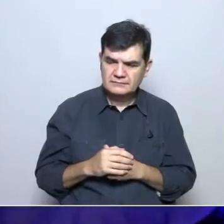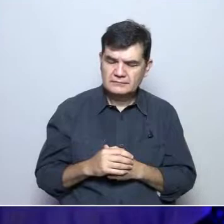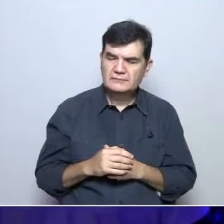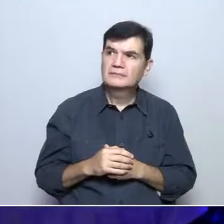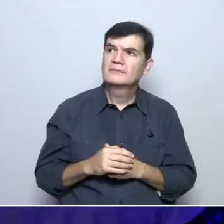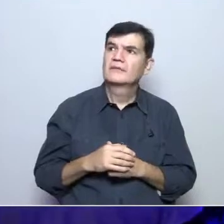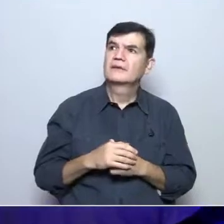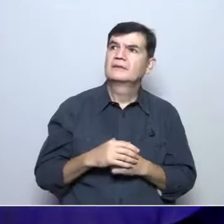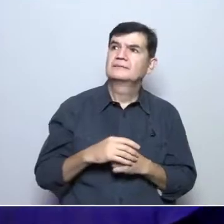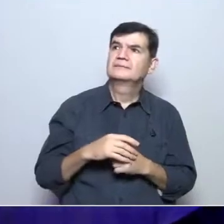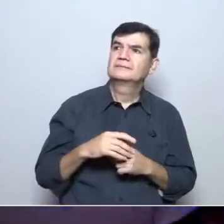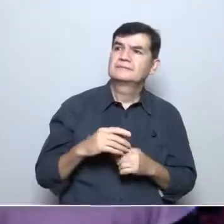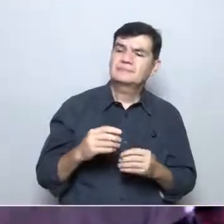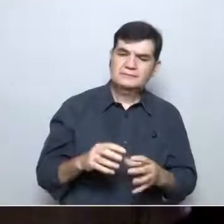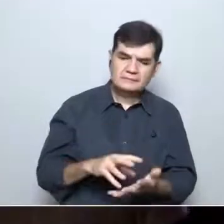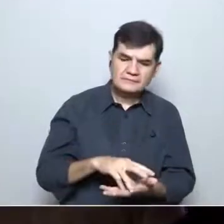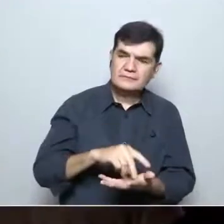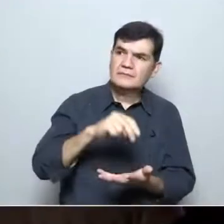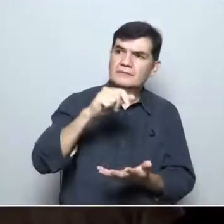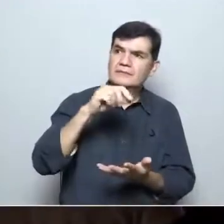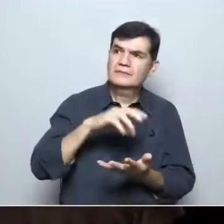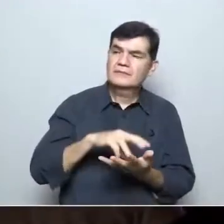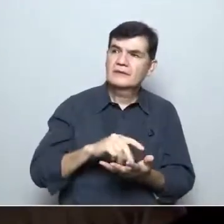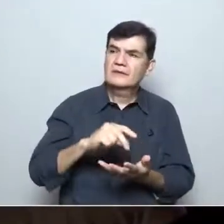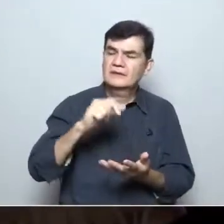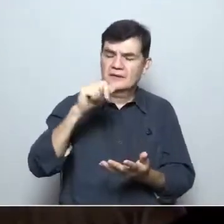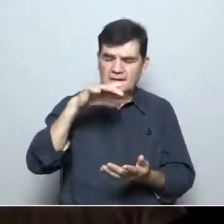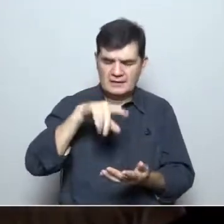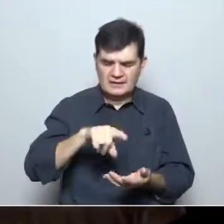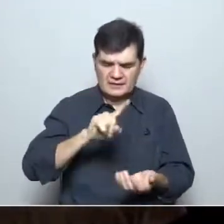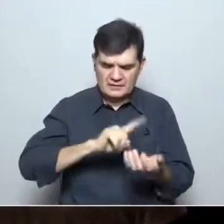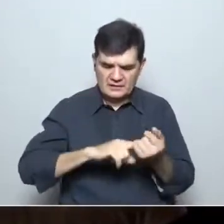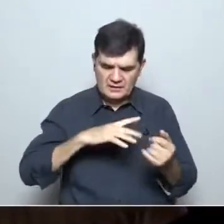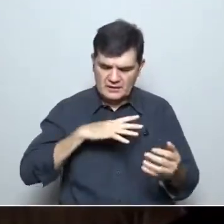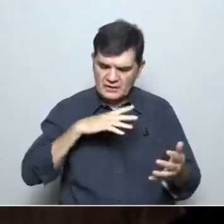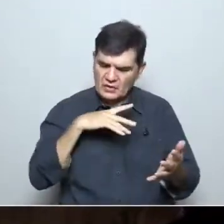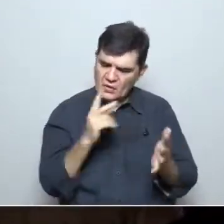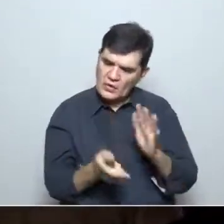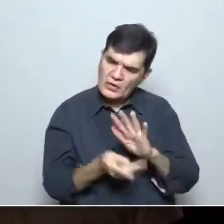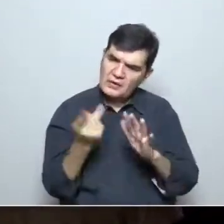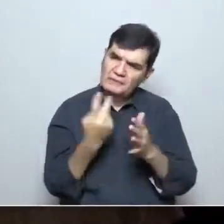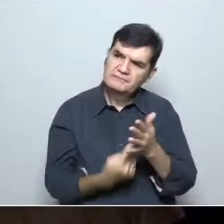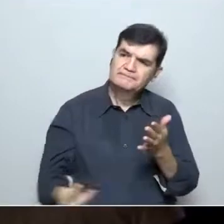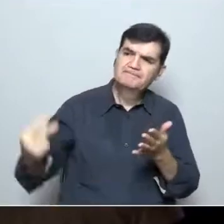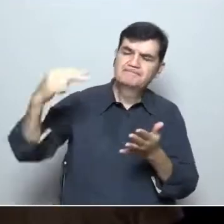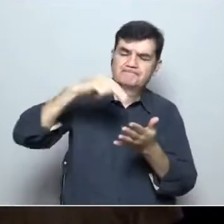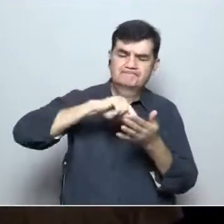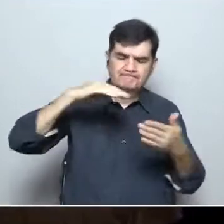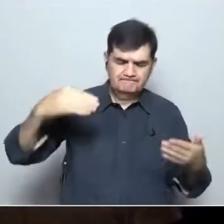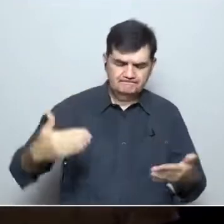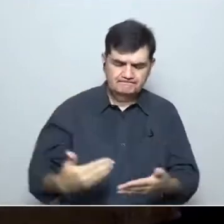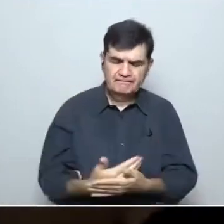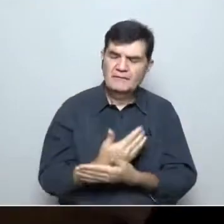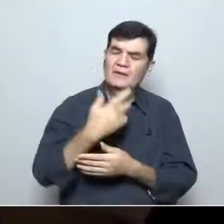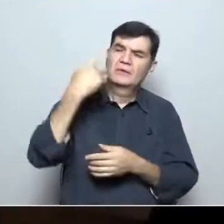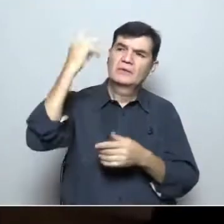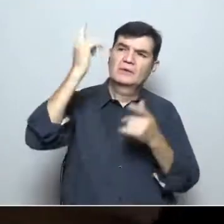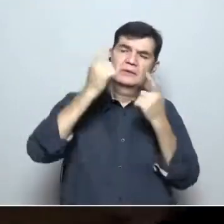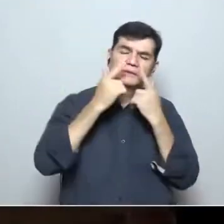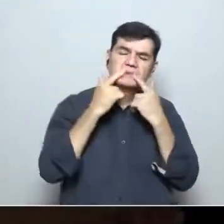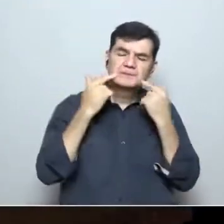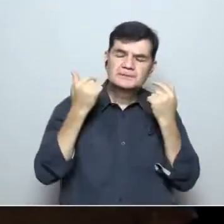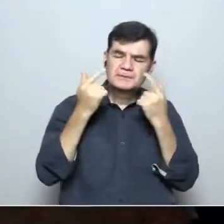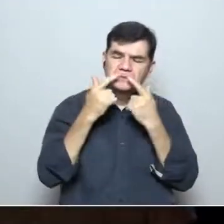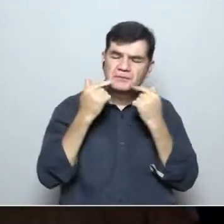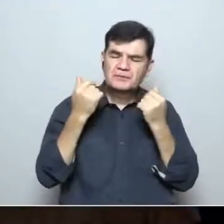De las cenizas me has levantado, he vuelto a nacer. Tu